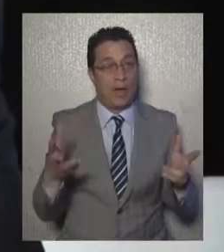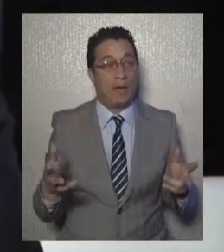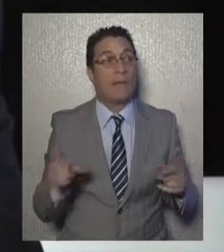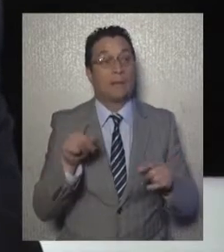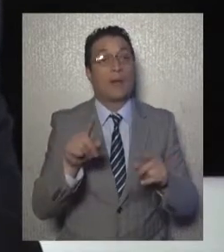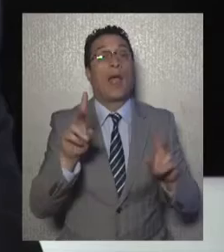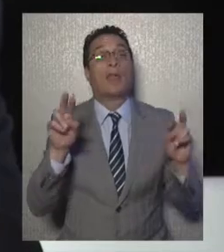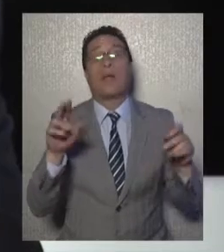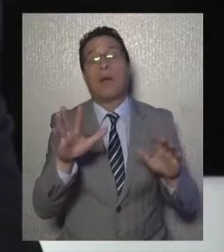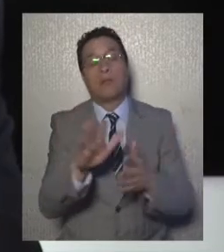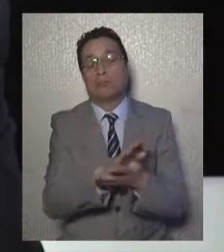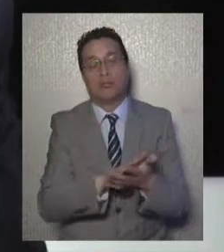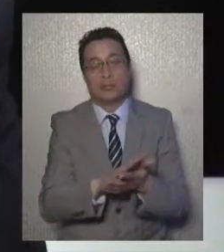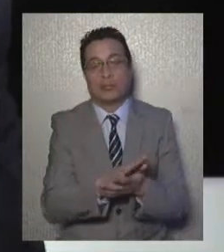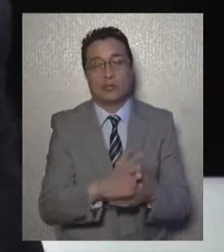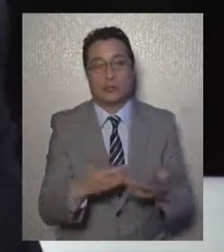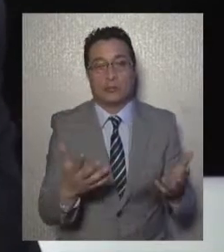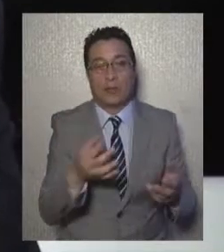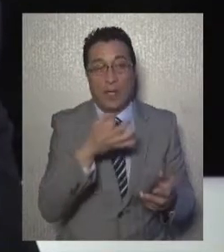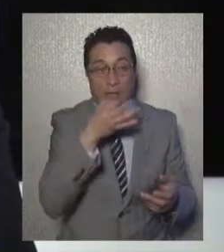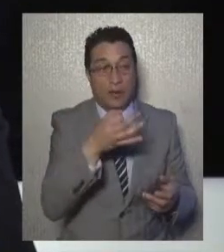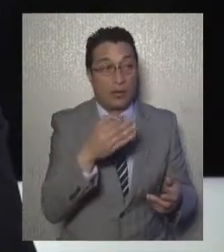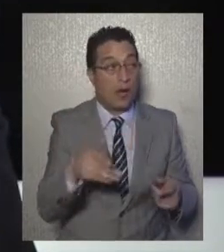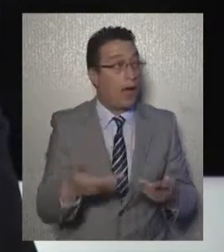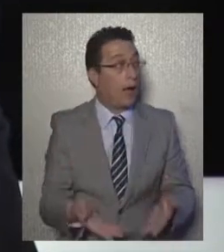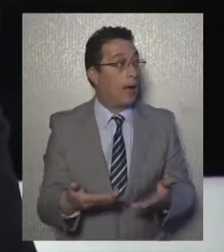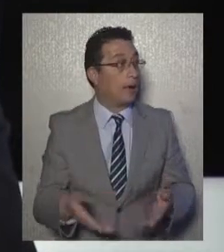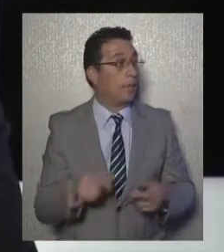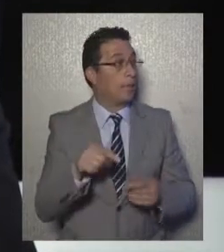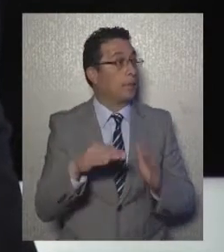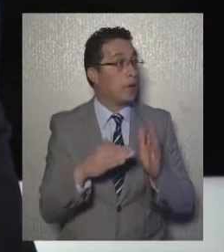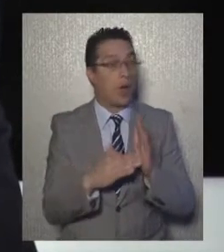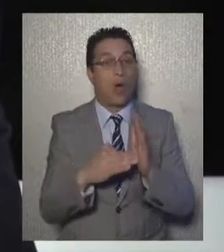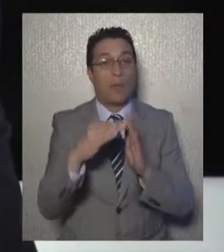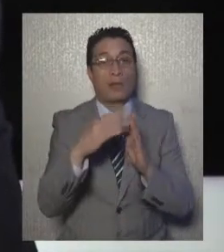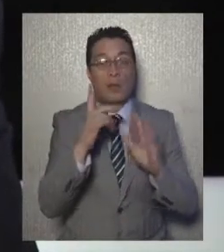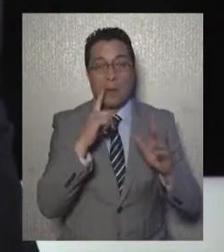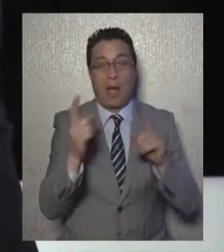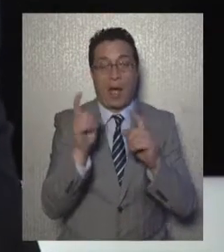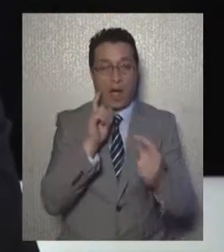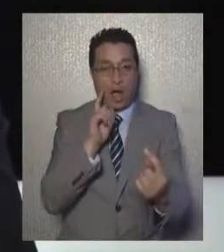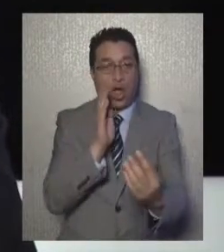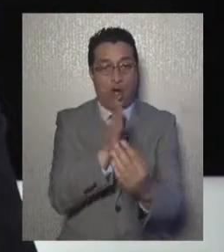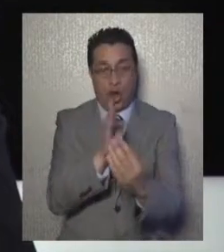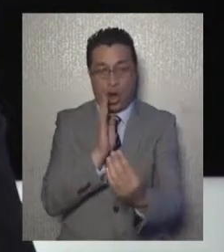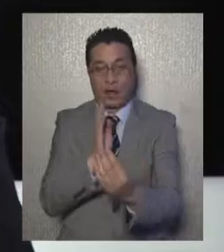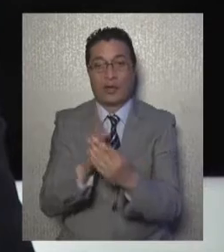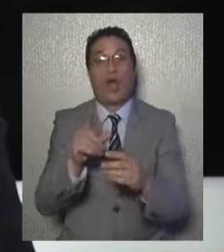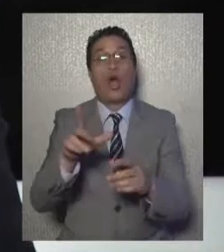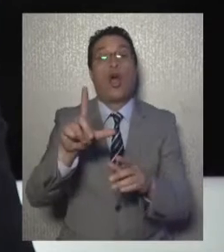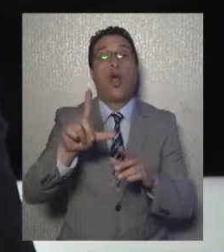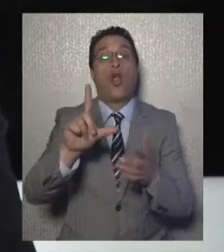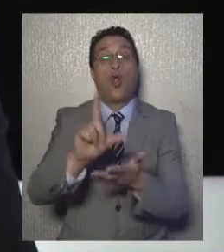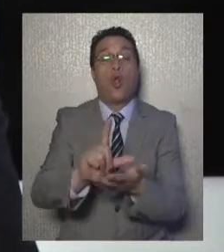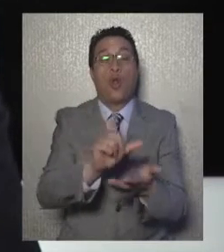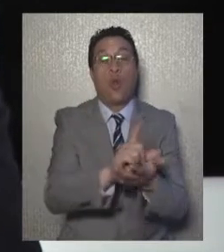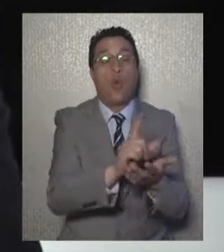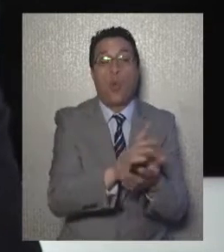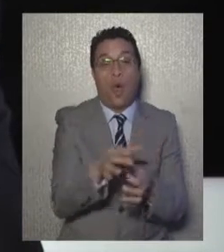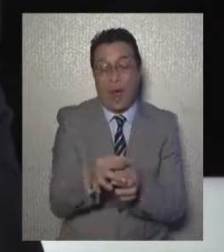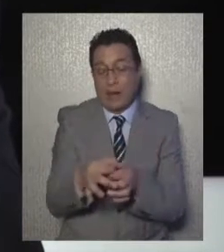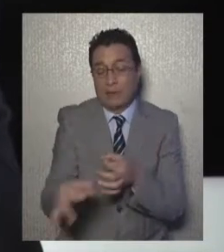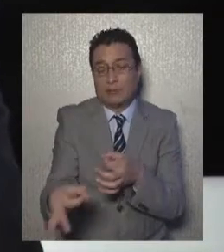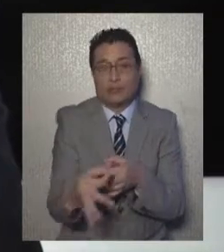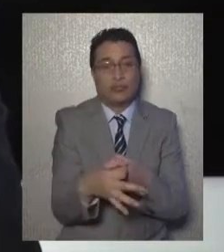Salieron temas como que fueron dichos acá, de aumentar la conectividad en zonas aisladas, de bajo uso de internet.